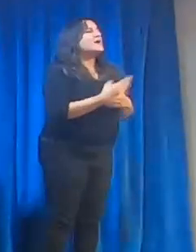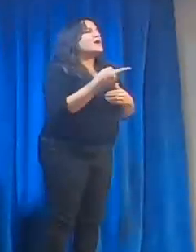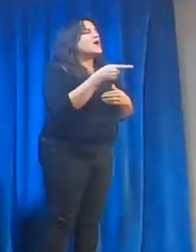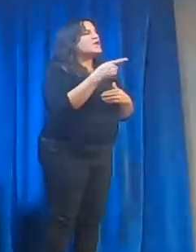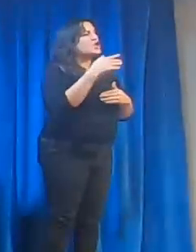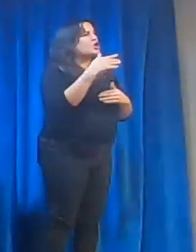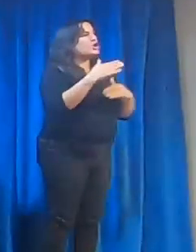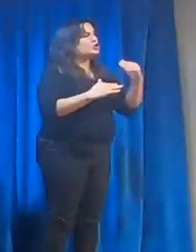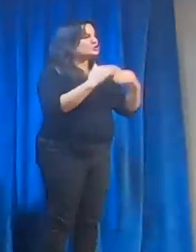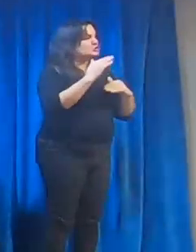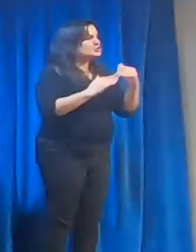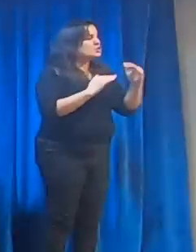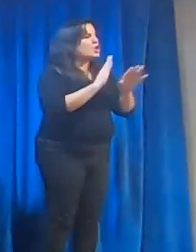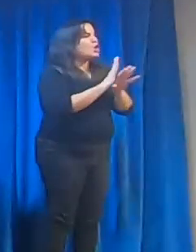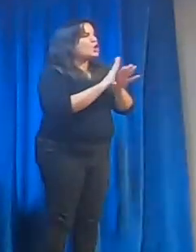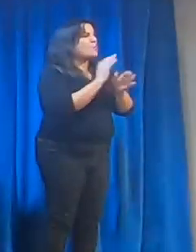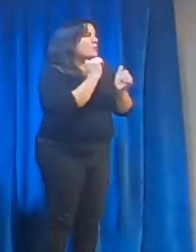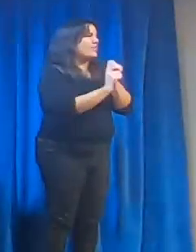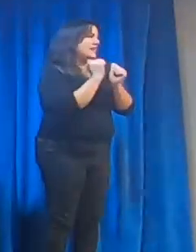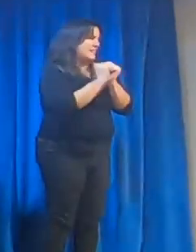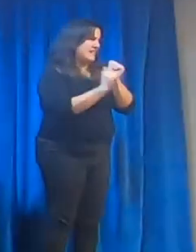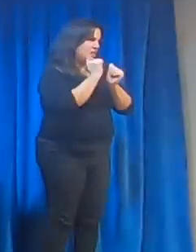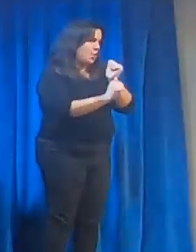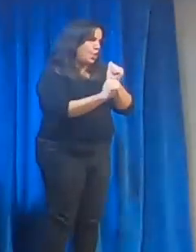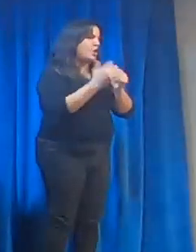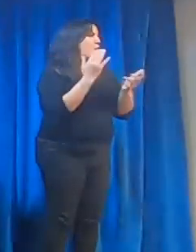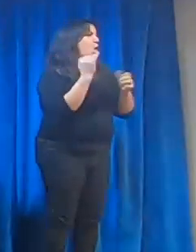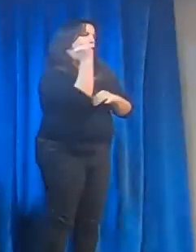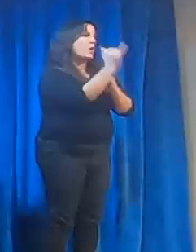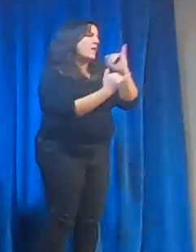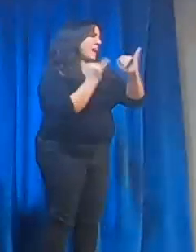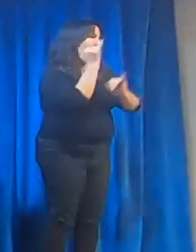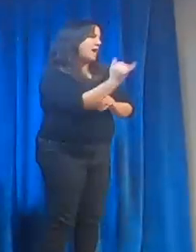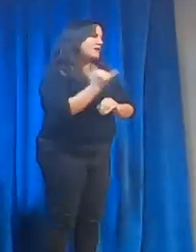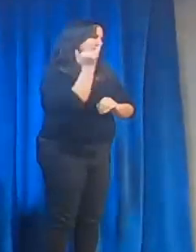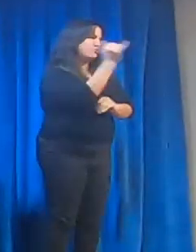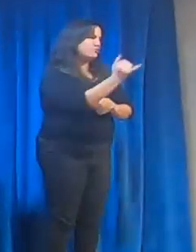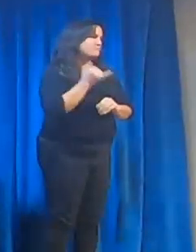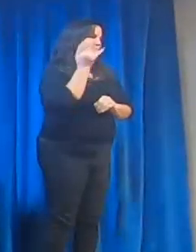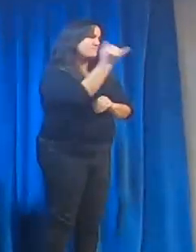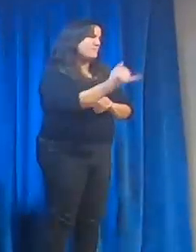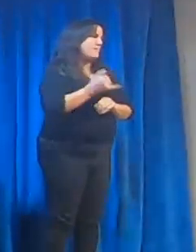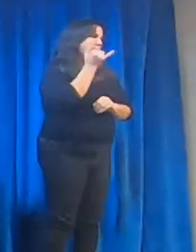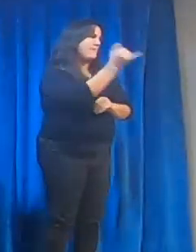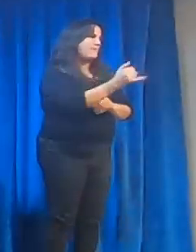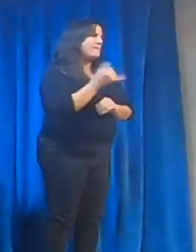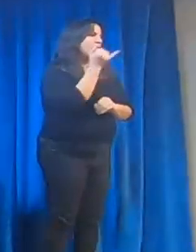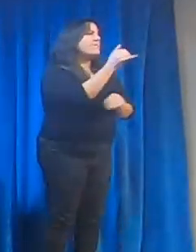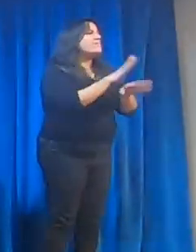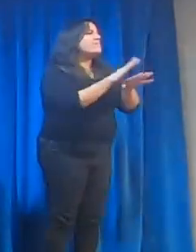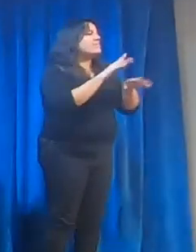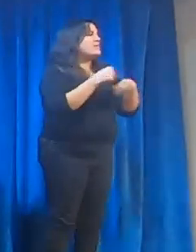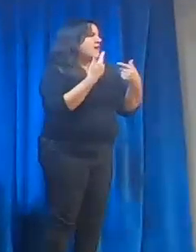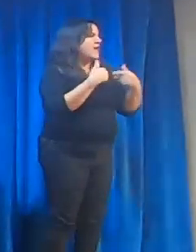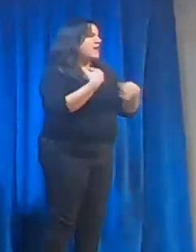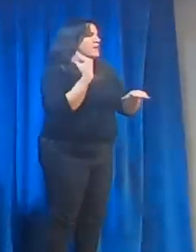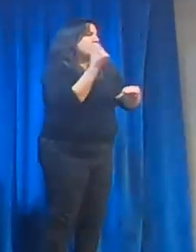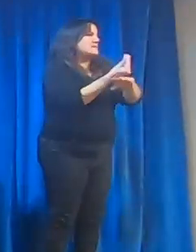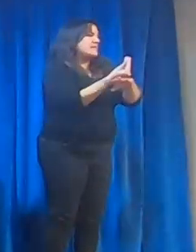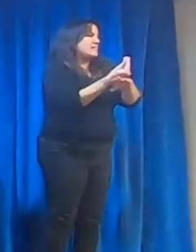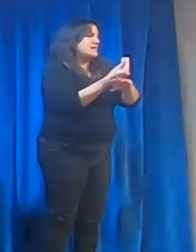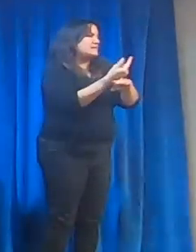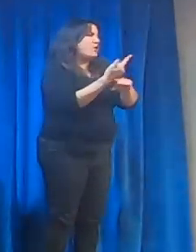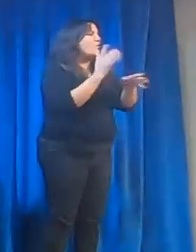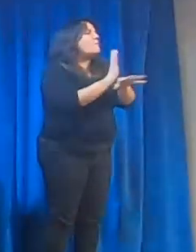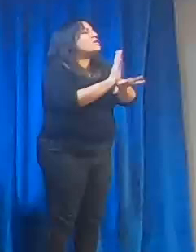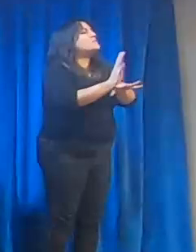de las historias del relato. Ese es un relato. Es un relato de representación, porque no es